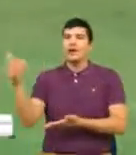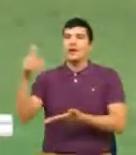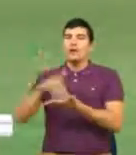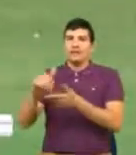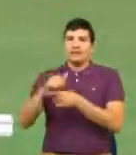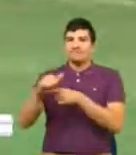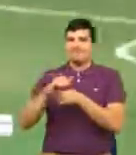pensando en la segunda fecha